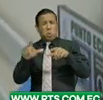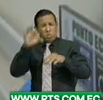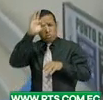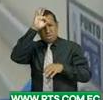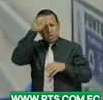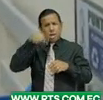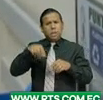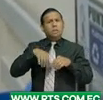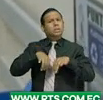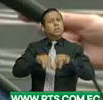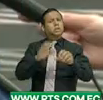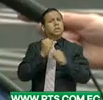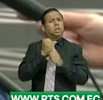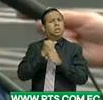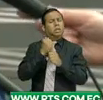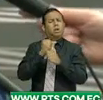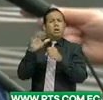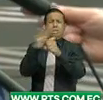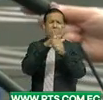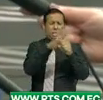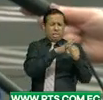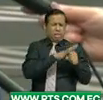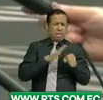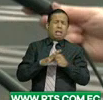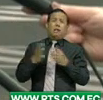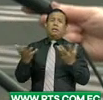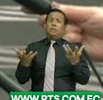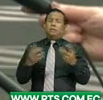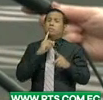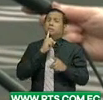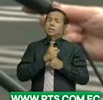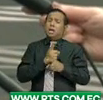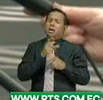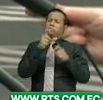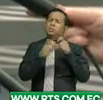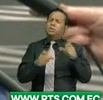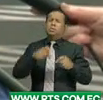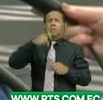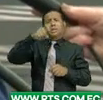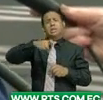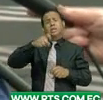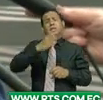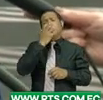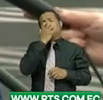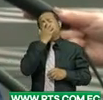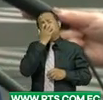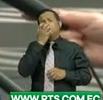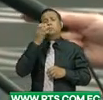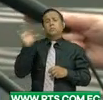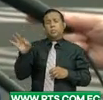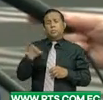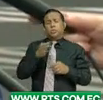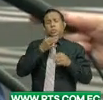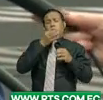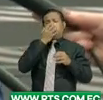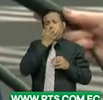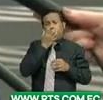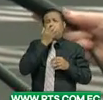100% de su capacidad. Las personas siguen teniendo falta de oxígeno, las personas siguen en la